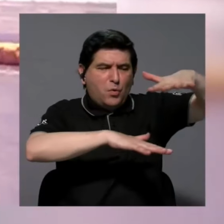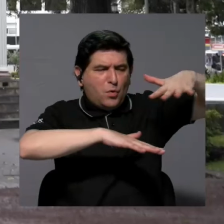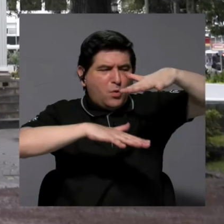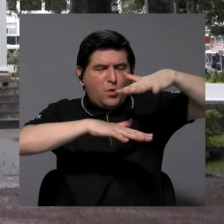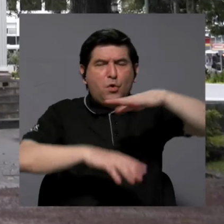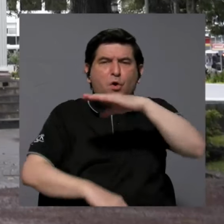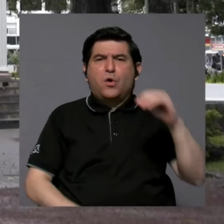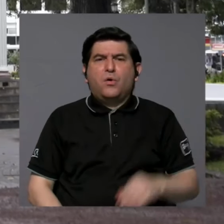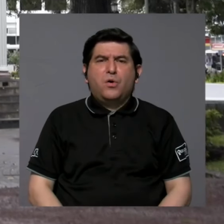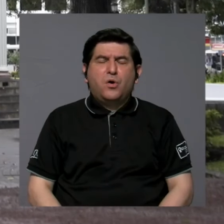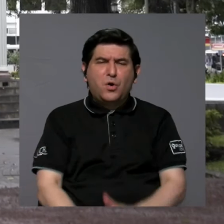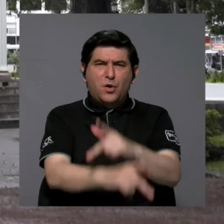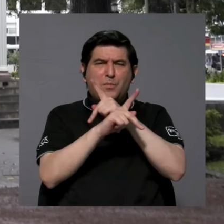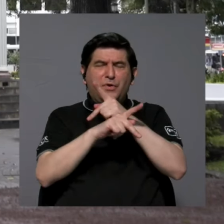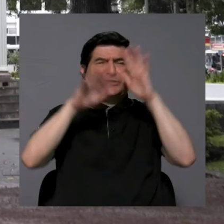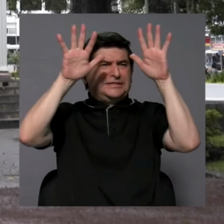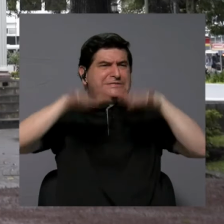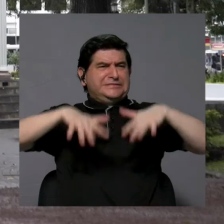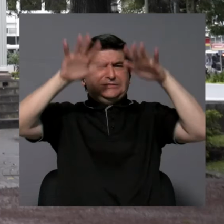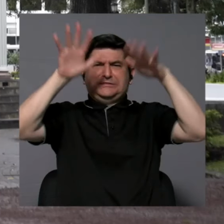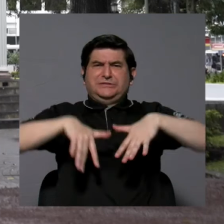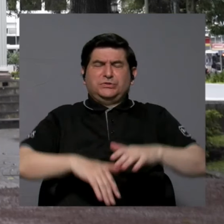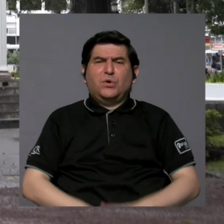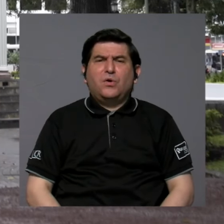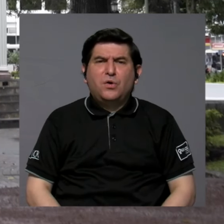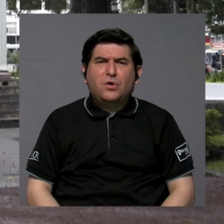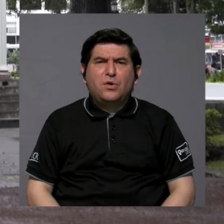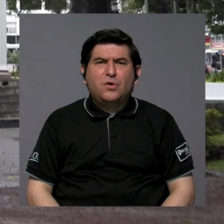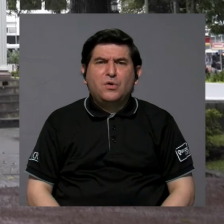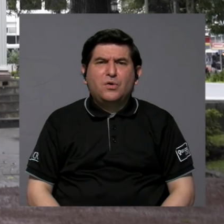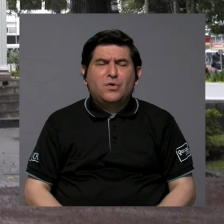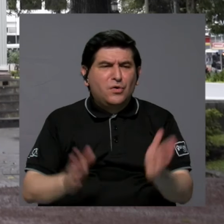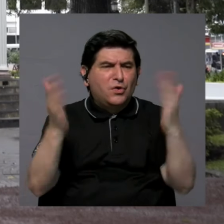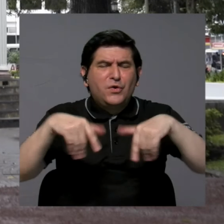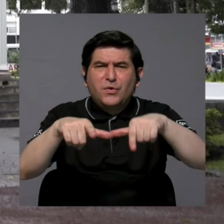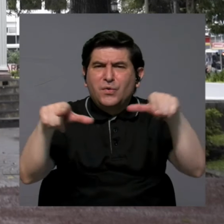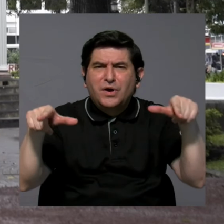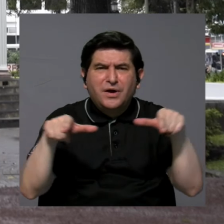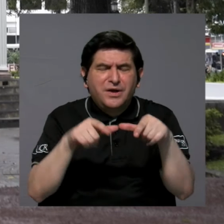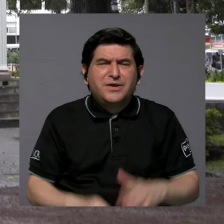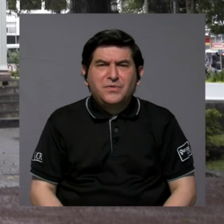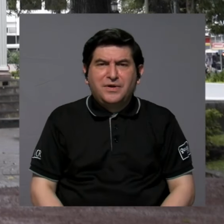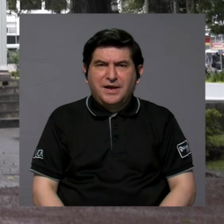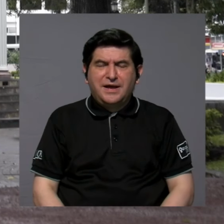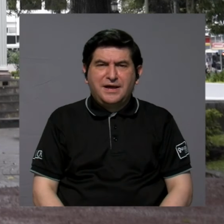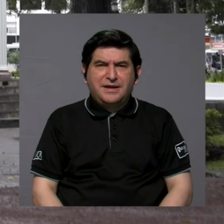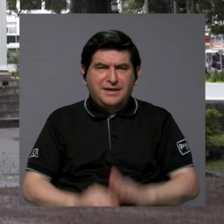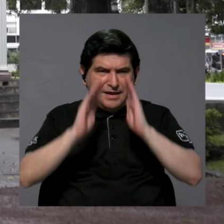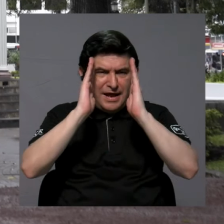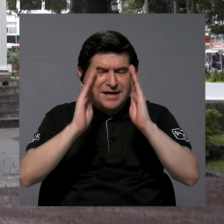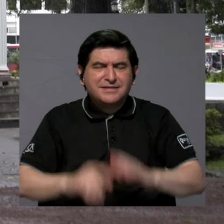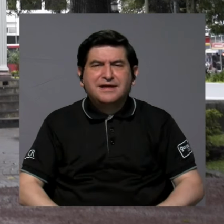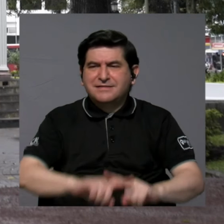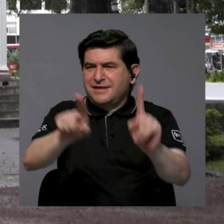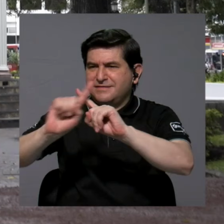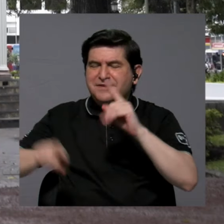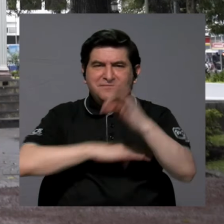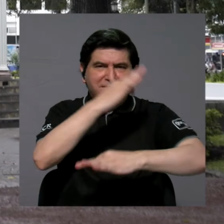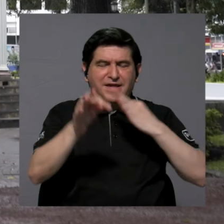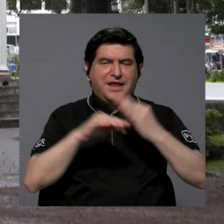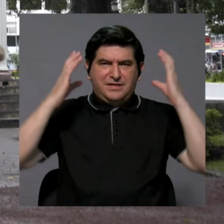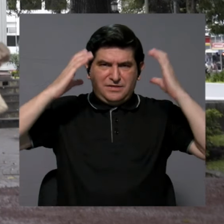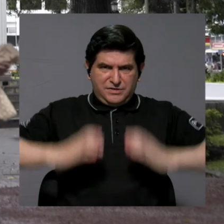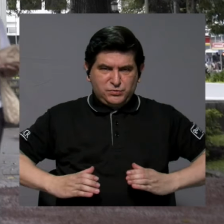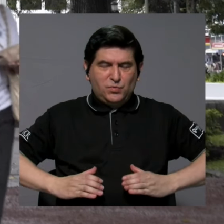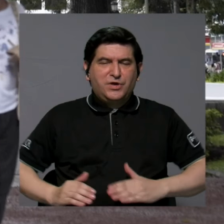sombra, pocos espacios que protejan de la lluvia, pocos espacios que consideren esa diversidad de